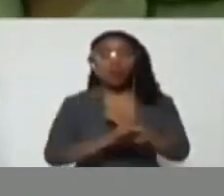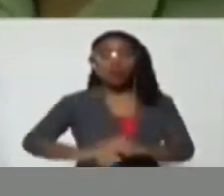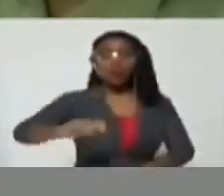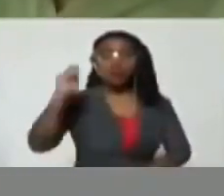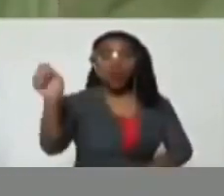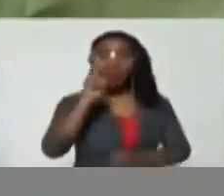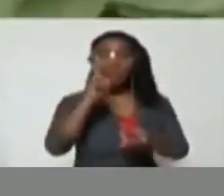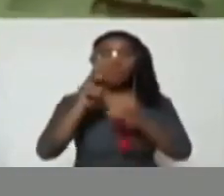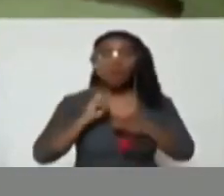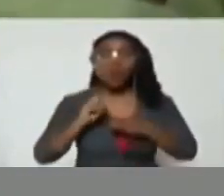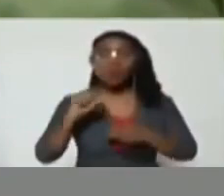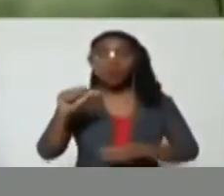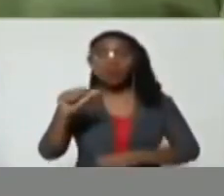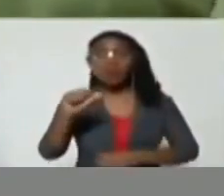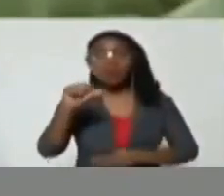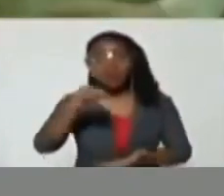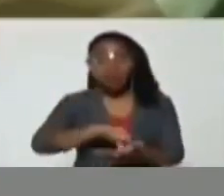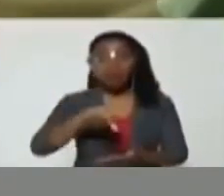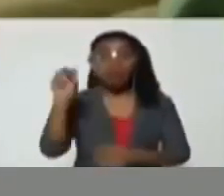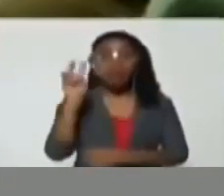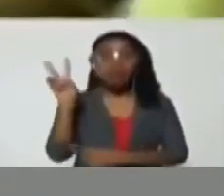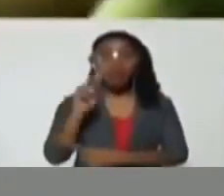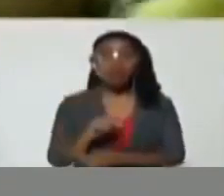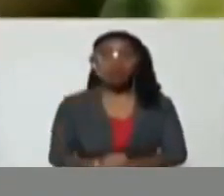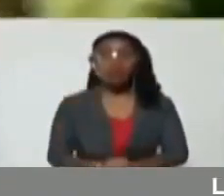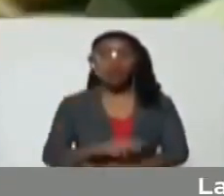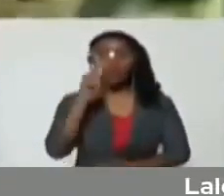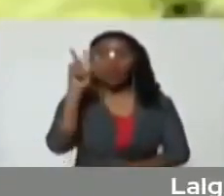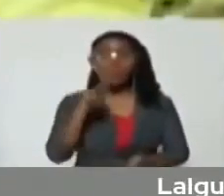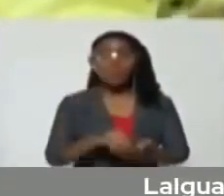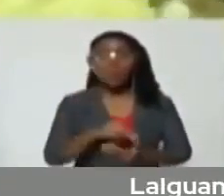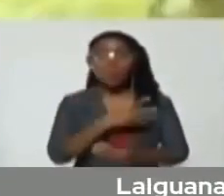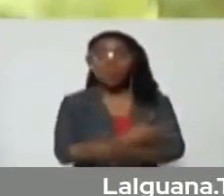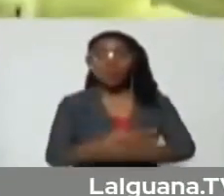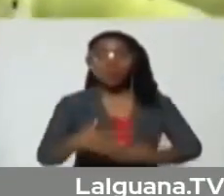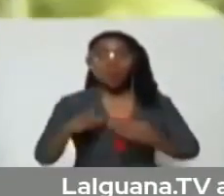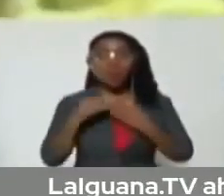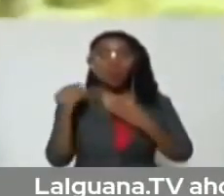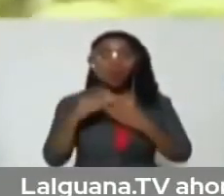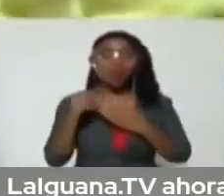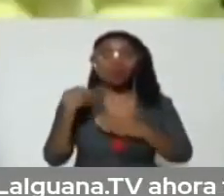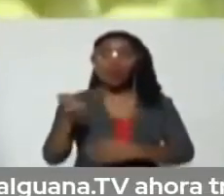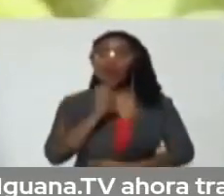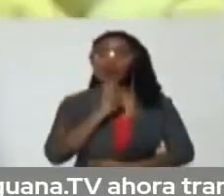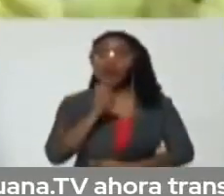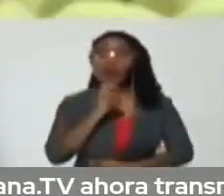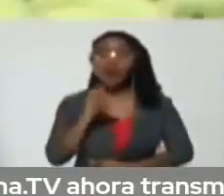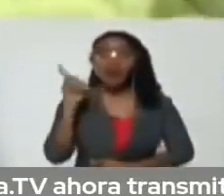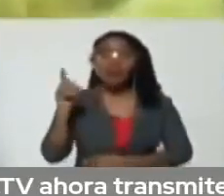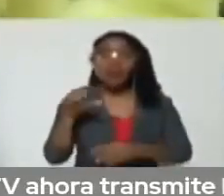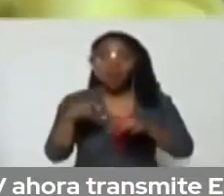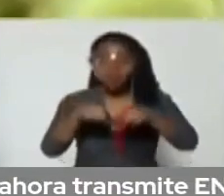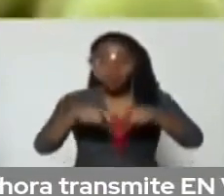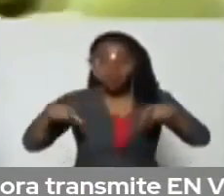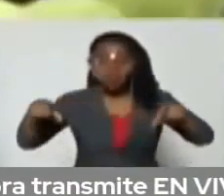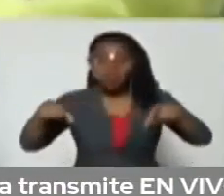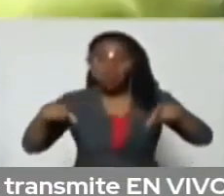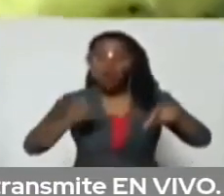el Banco Central de Venezuela. Más de 2.000 millones de dólares en oro, las barritas de